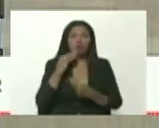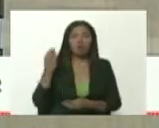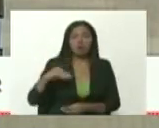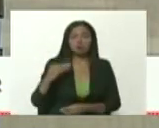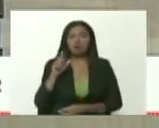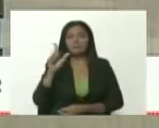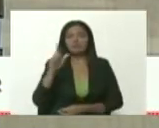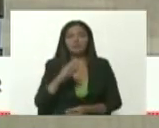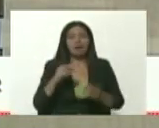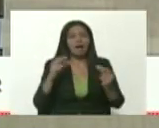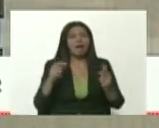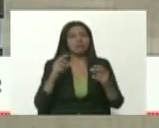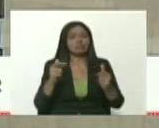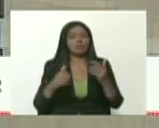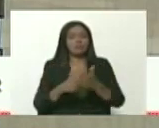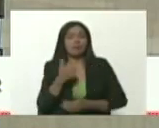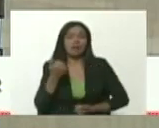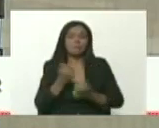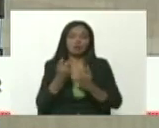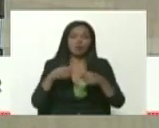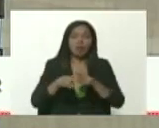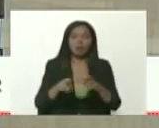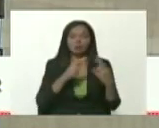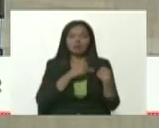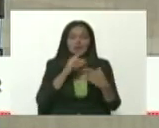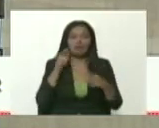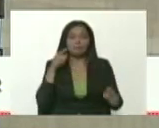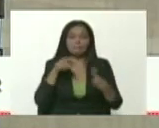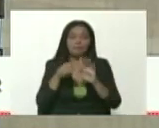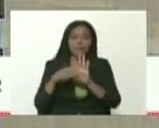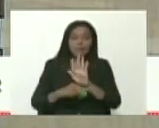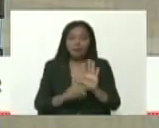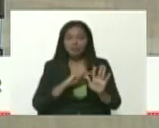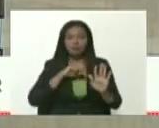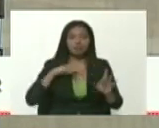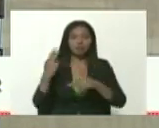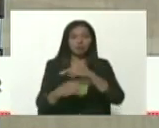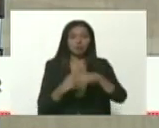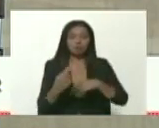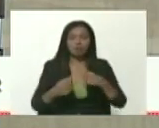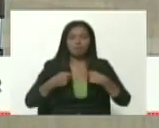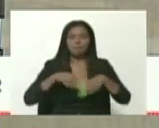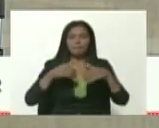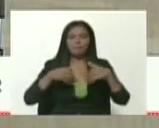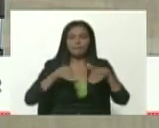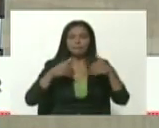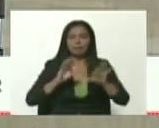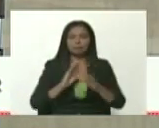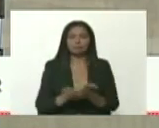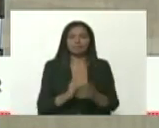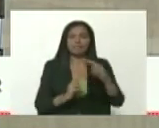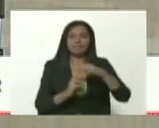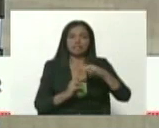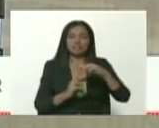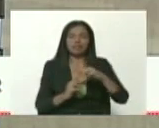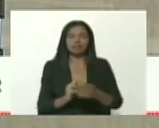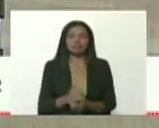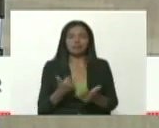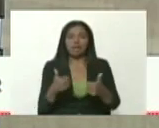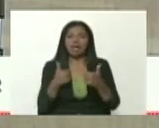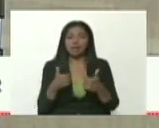PSUV, activos en apoyo a las tareas asignadas por nuestra revolución militante. Táchira, Táchira, muy